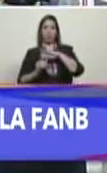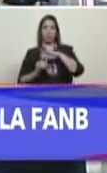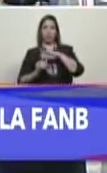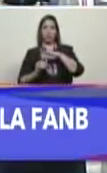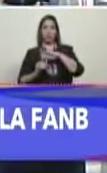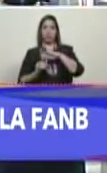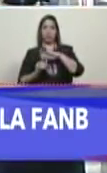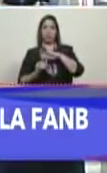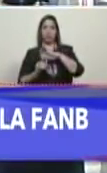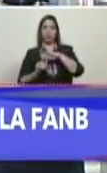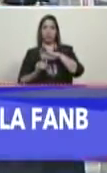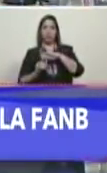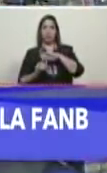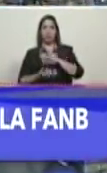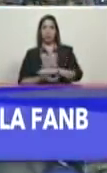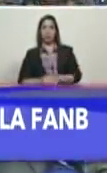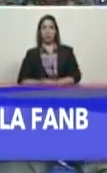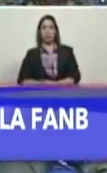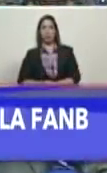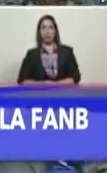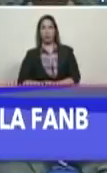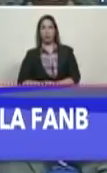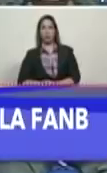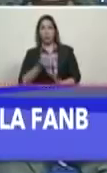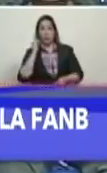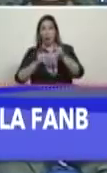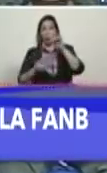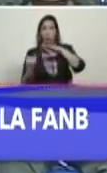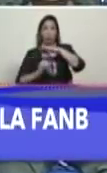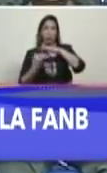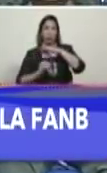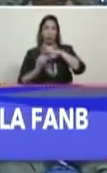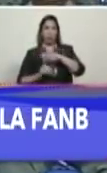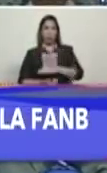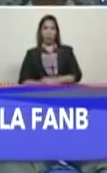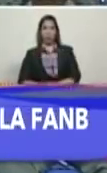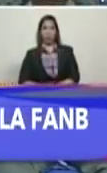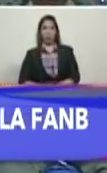señores generales y almirantes, si alguna institución